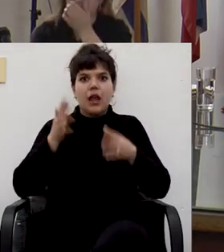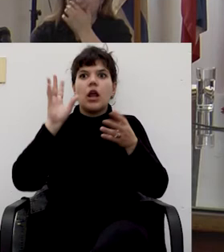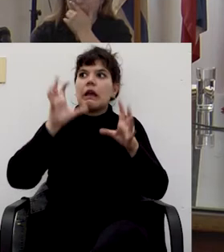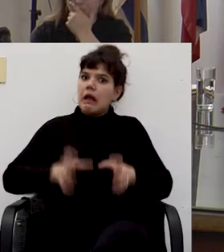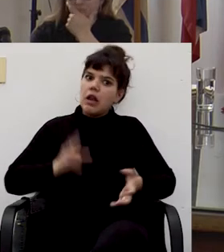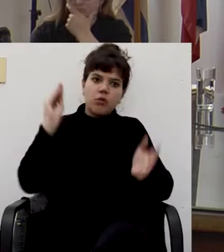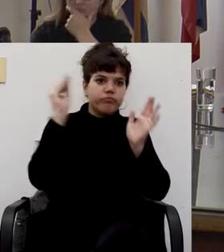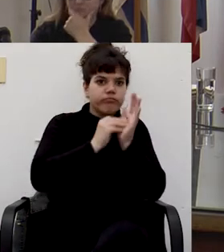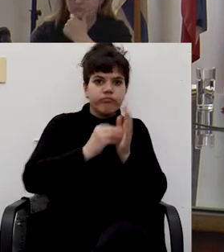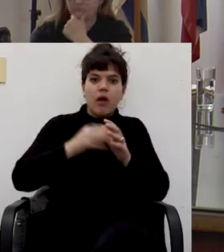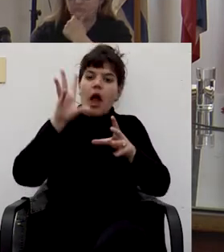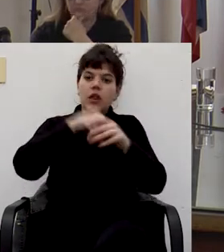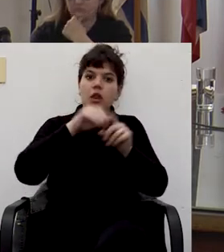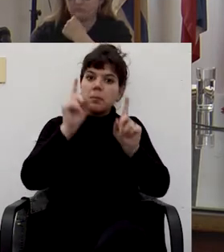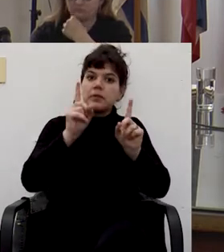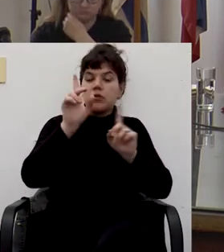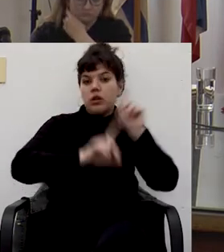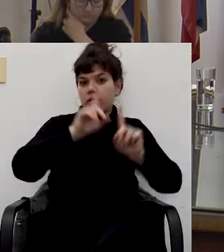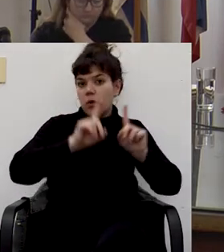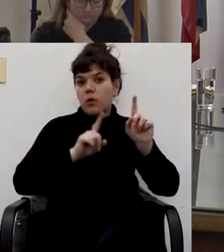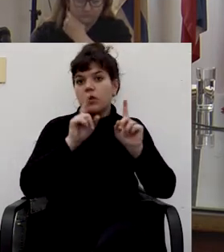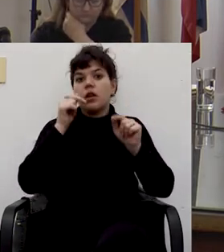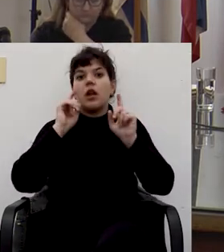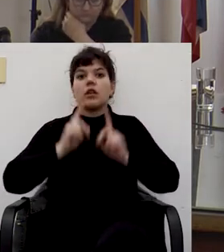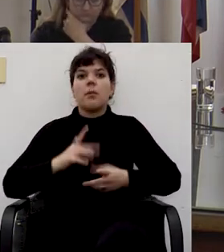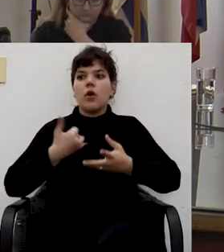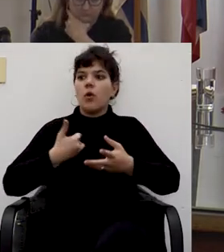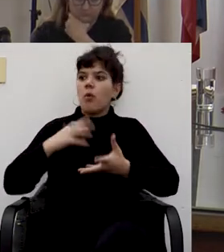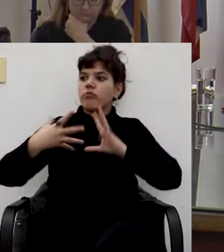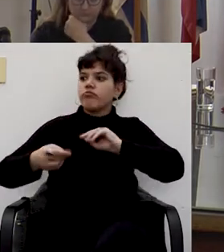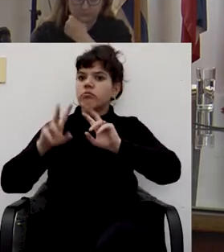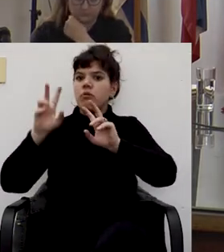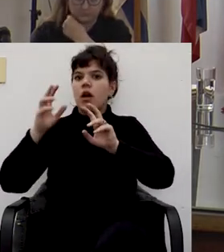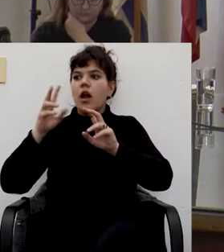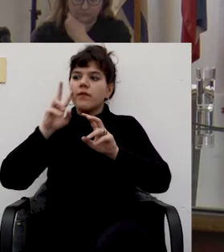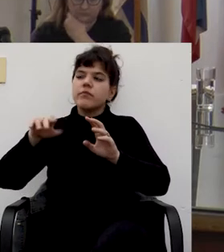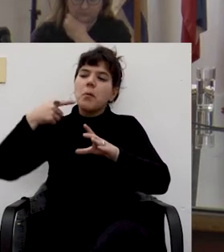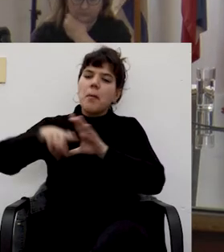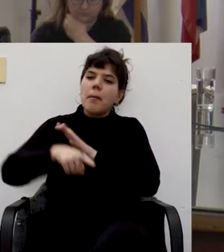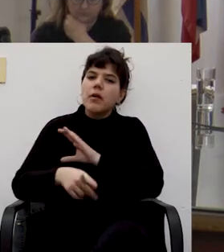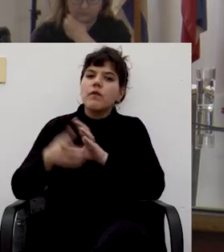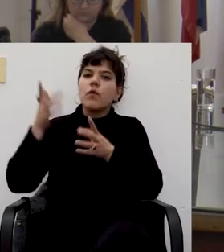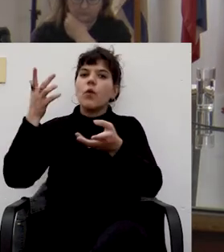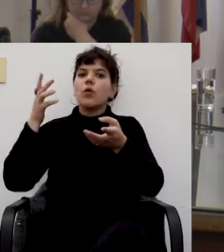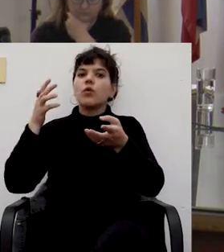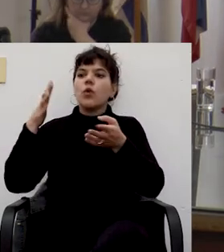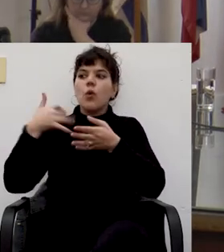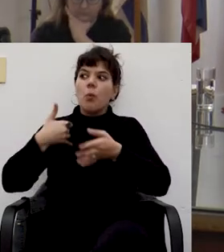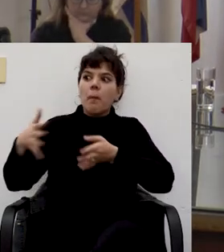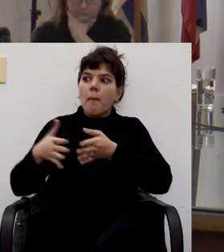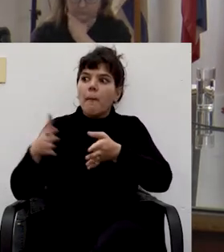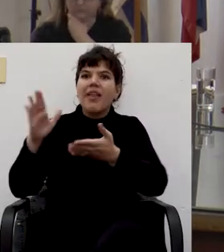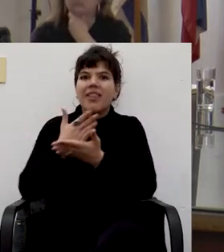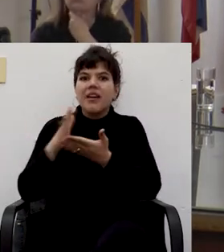políticas al interior de la propia institución, arreglando la normativa universitaria, profundizar las acciones orientadas a reducir